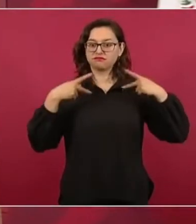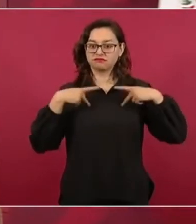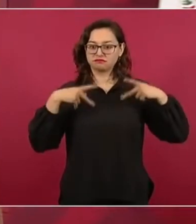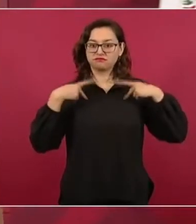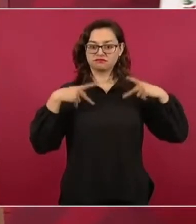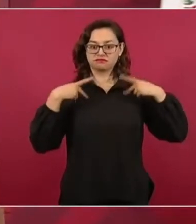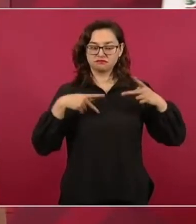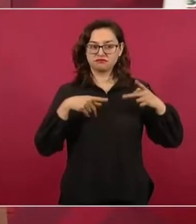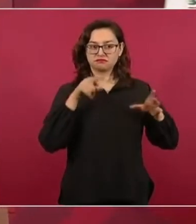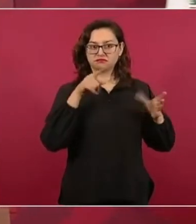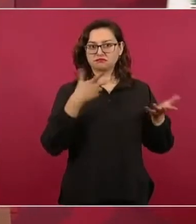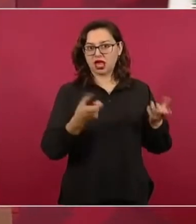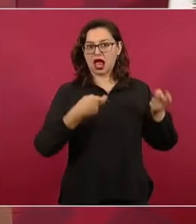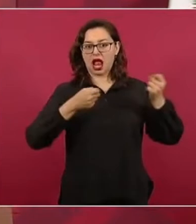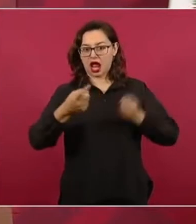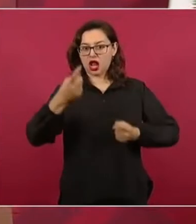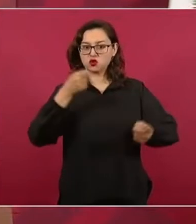a los ciudadanos,